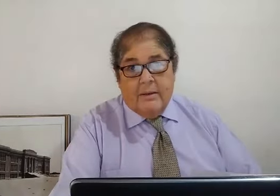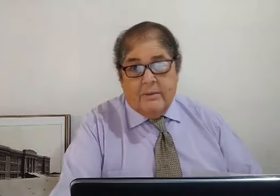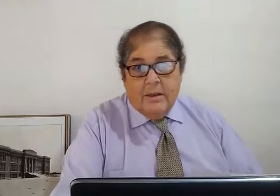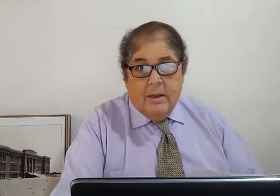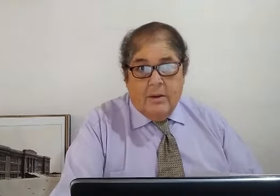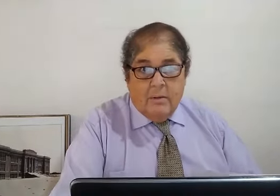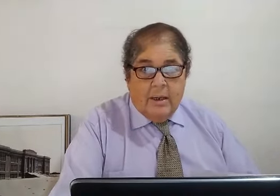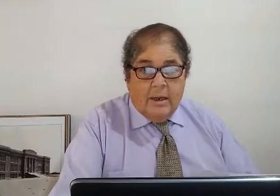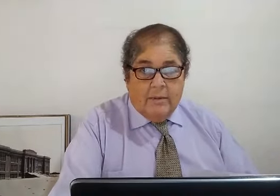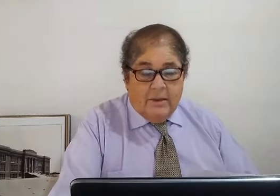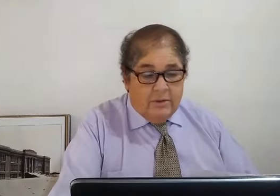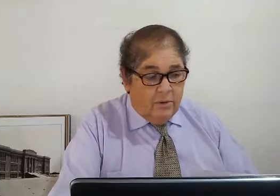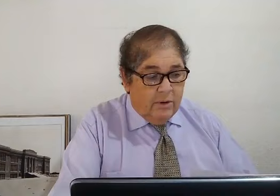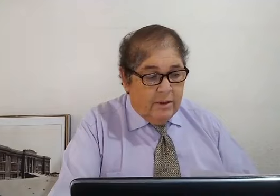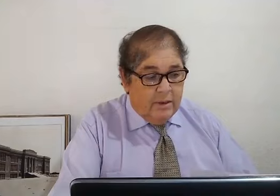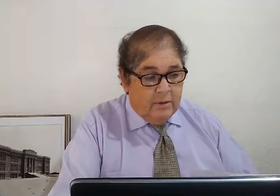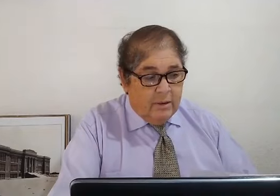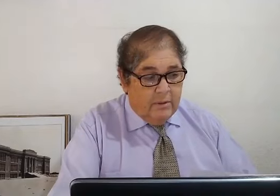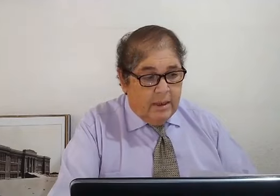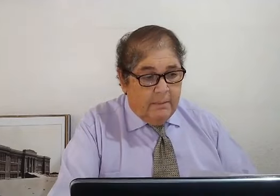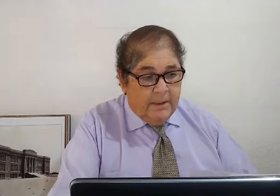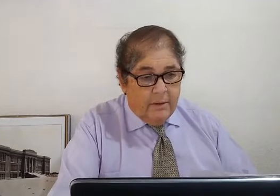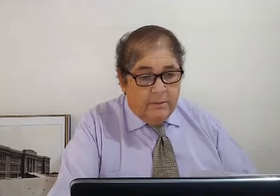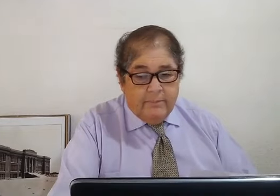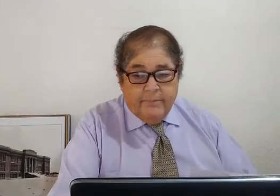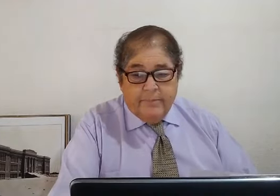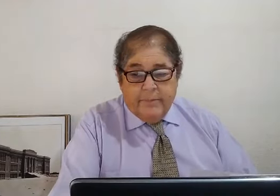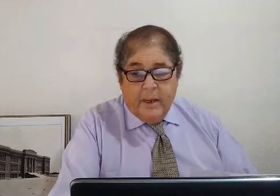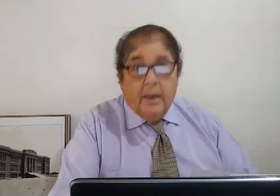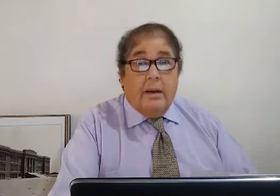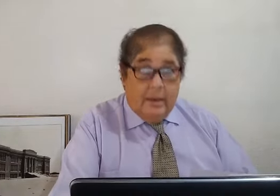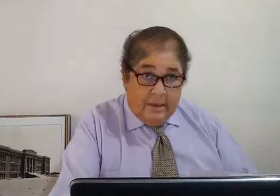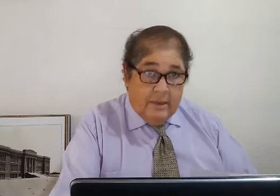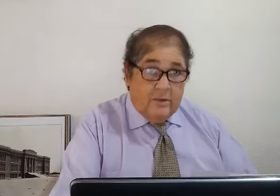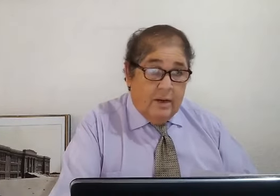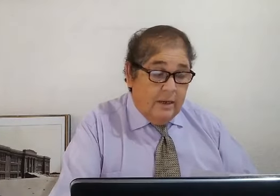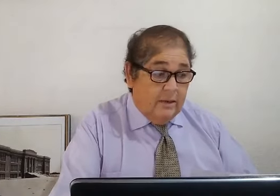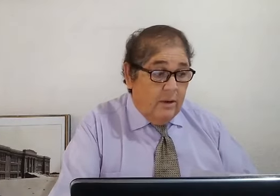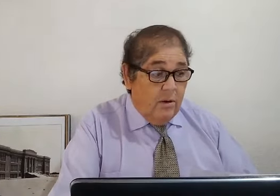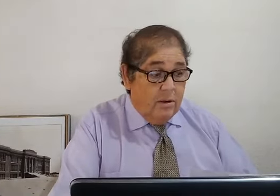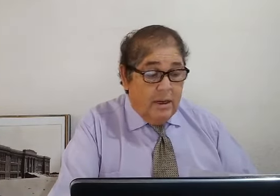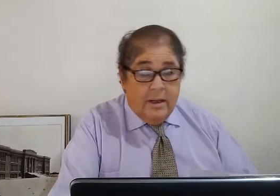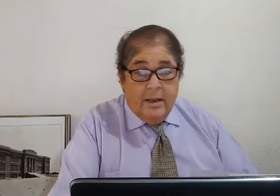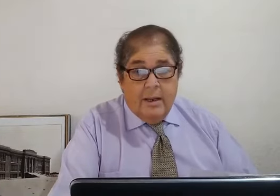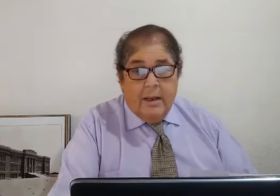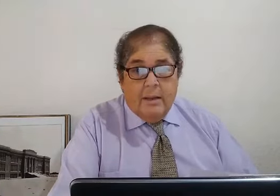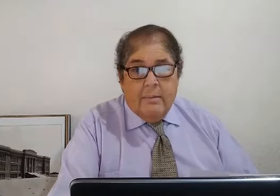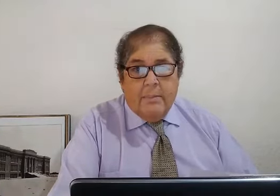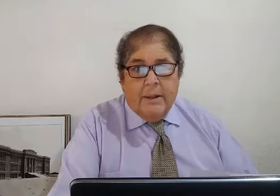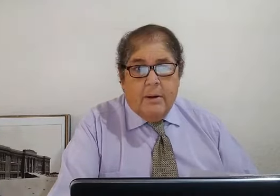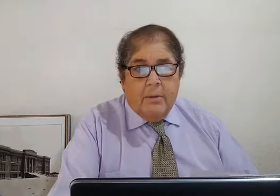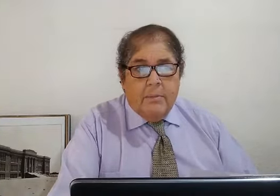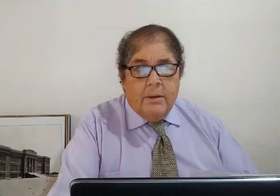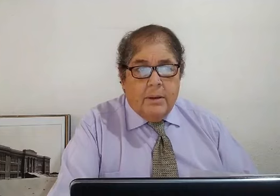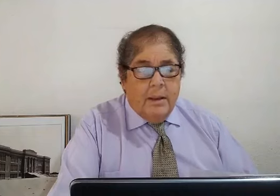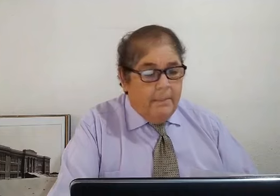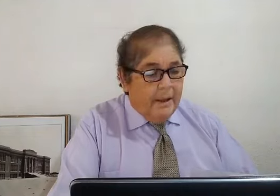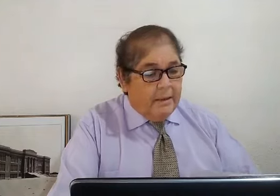que es una de las más socorridas, no es la única, pero la energía solar es la otra. Pero